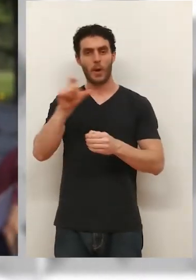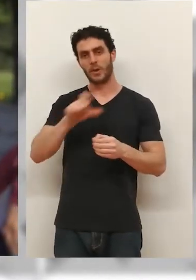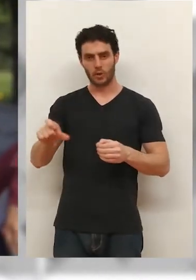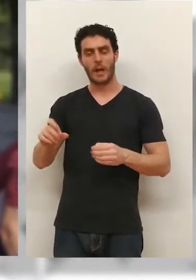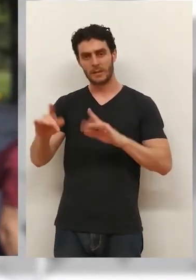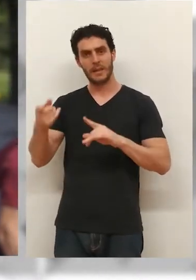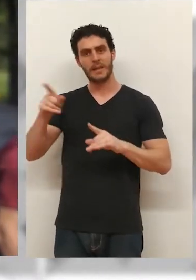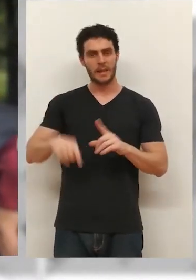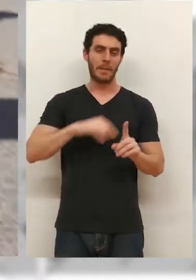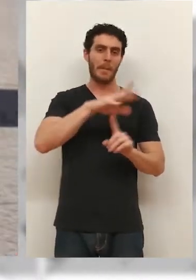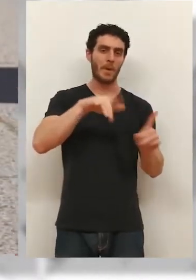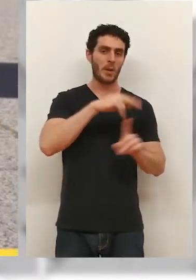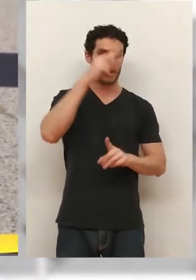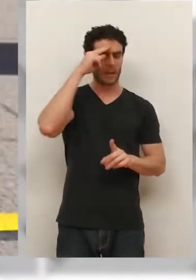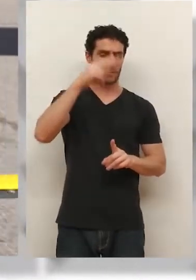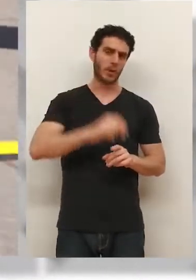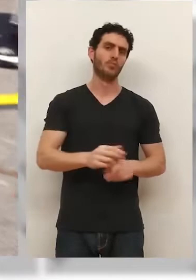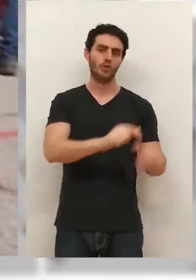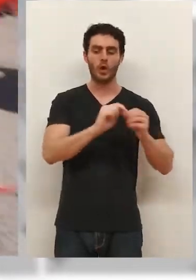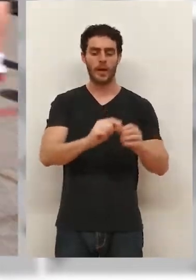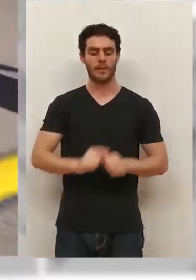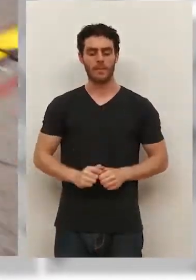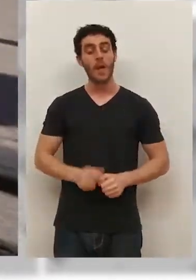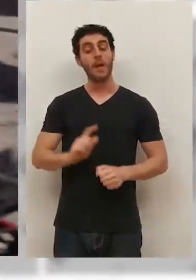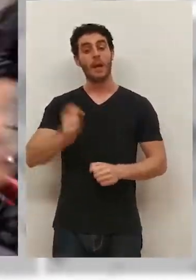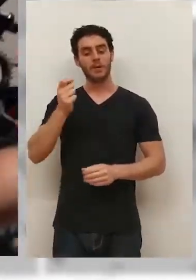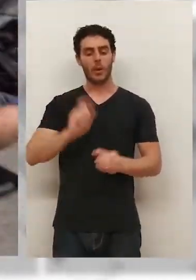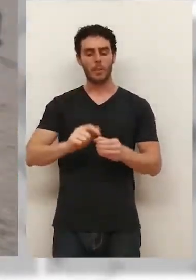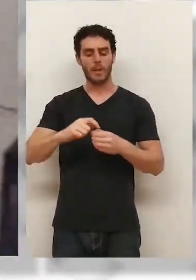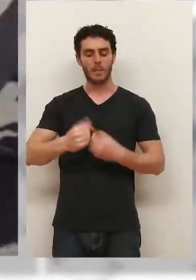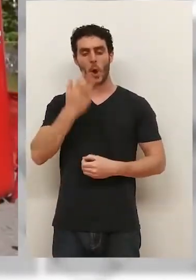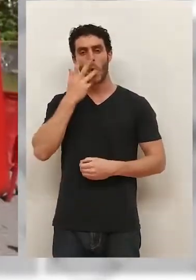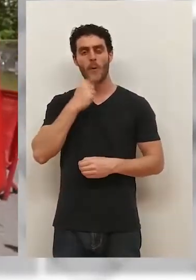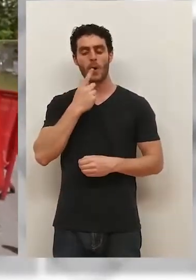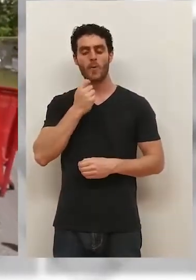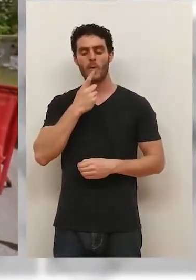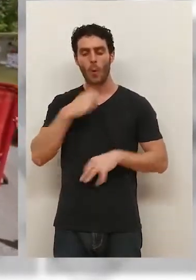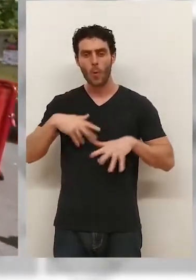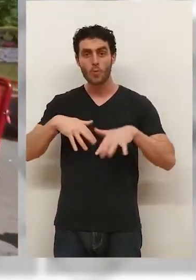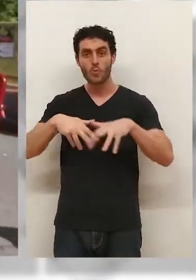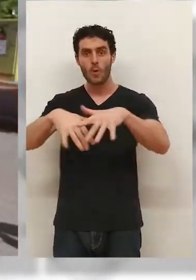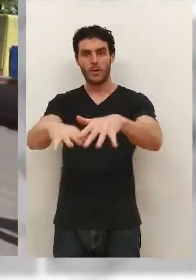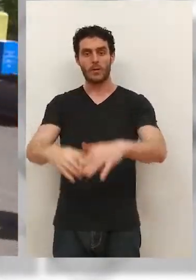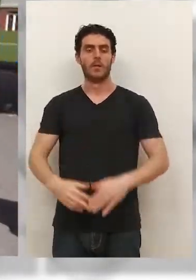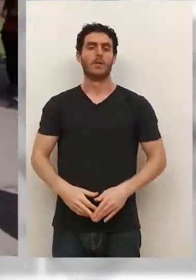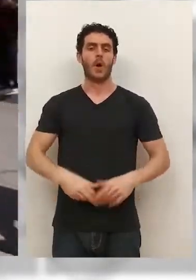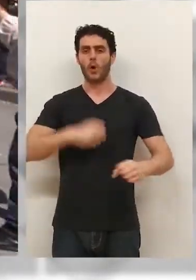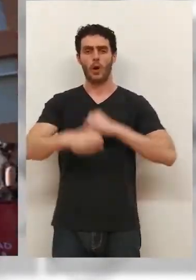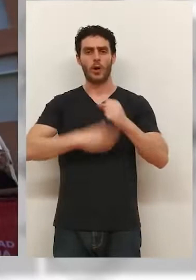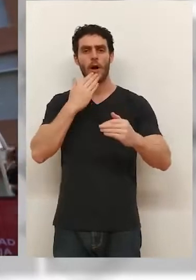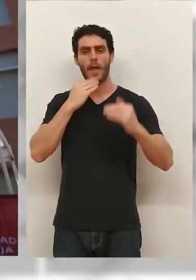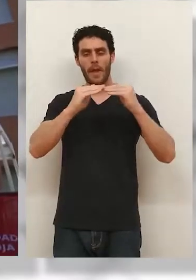inscrito más de 1.000 personas. Es una carrera inclusiva, que es una carrera solidaria y además es una